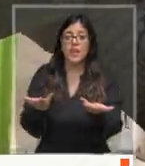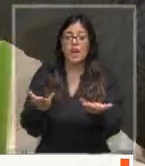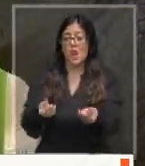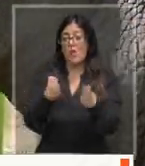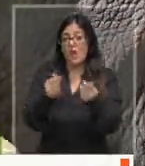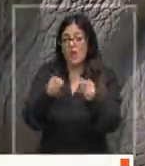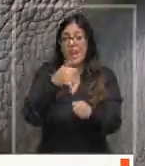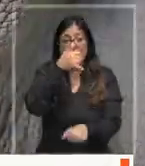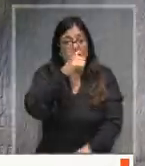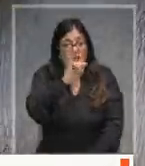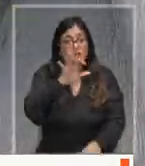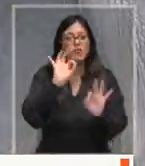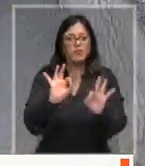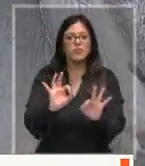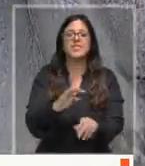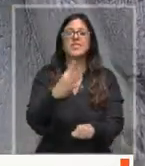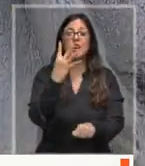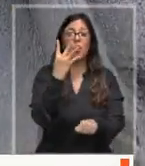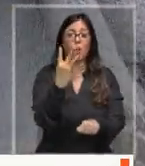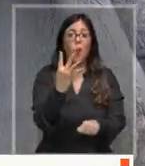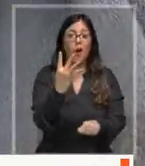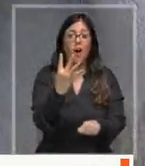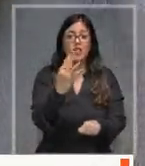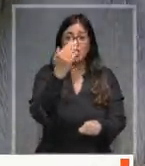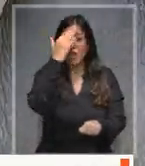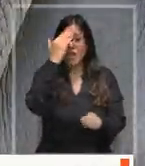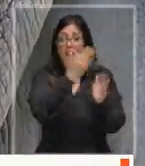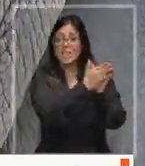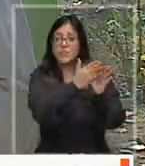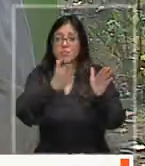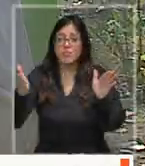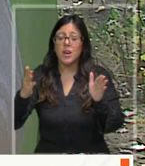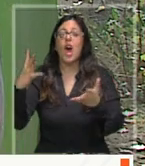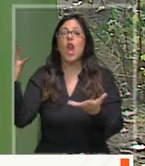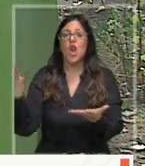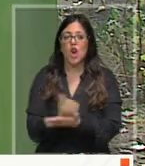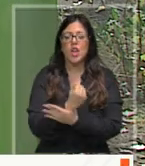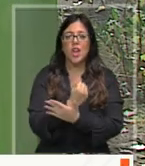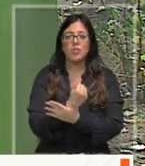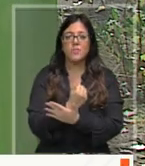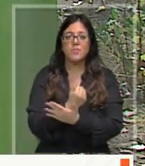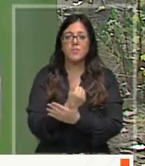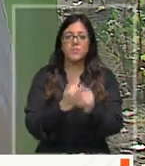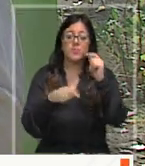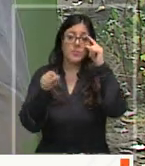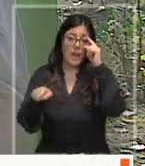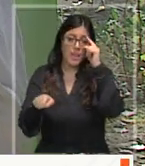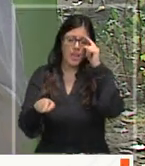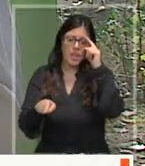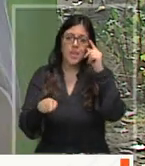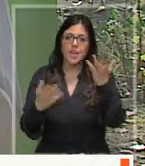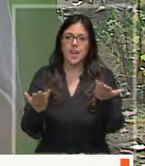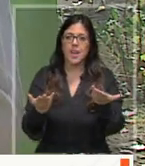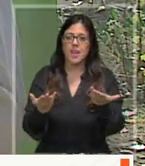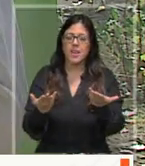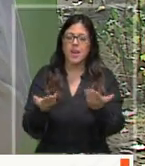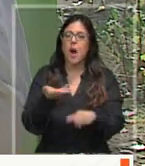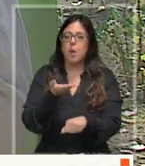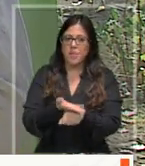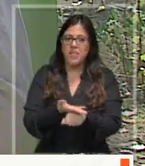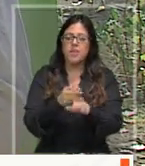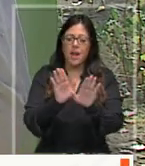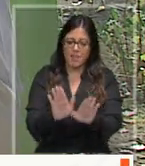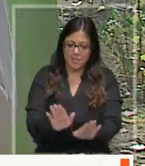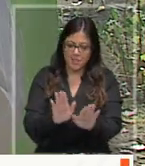ejemplar y en cuatro sesiones lograron cortar el cuerno Entonces nosotros teníamos que entrenarla que se quedara tranquila primero